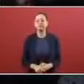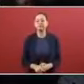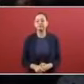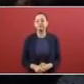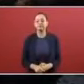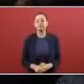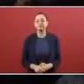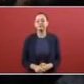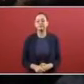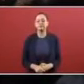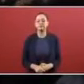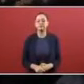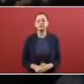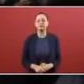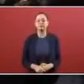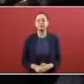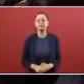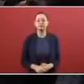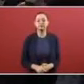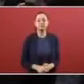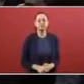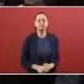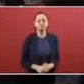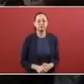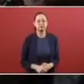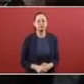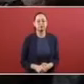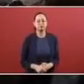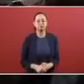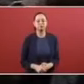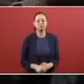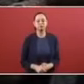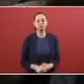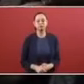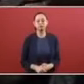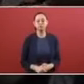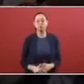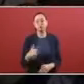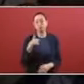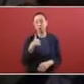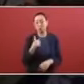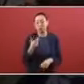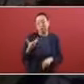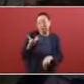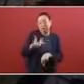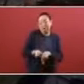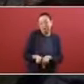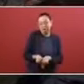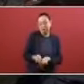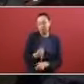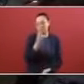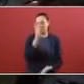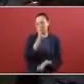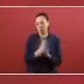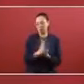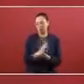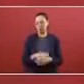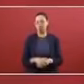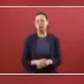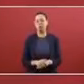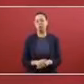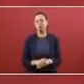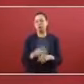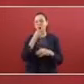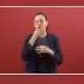Bueno, yo nada más les informo como complemento que